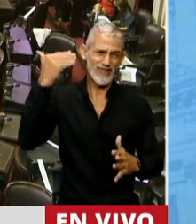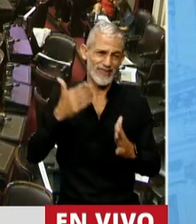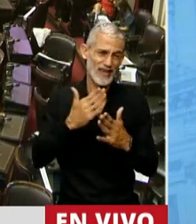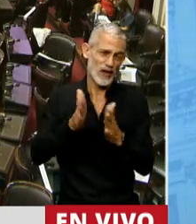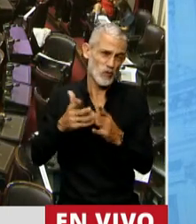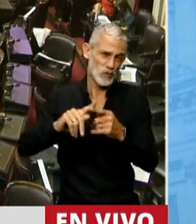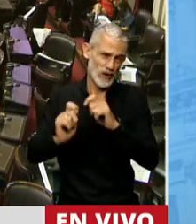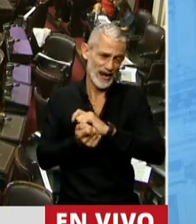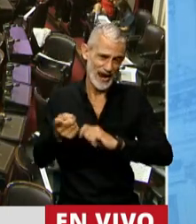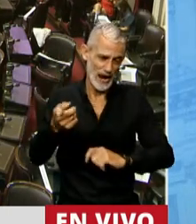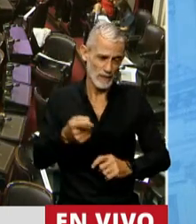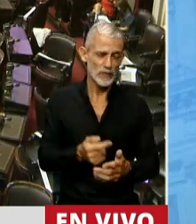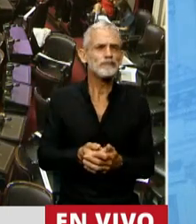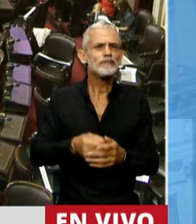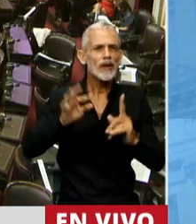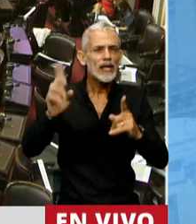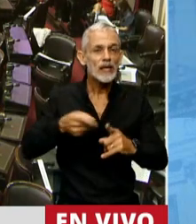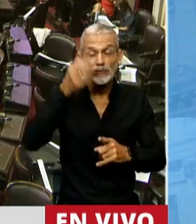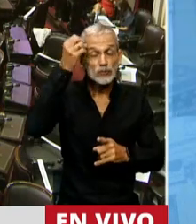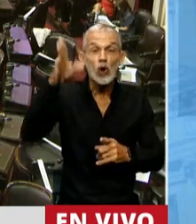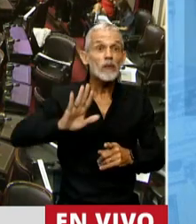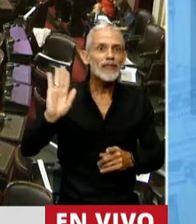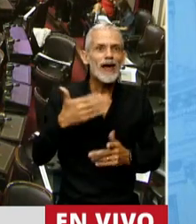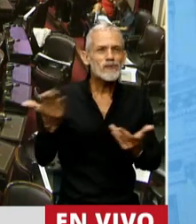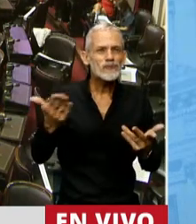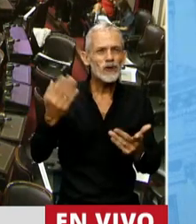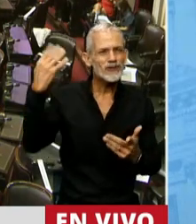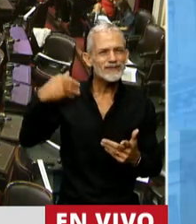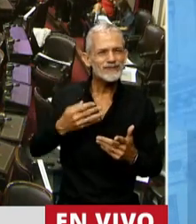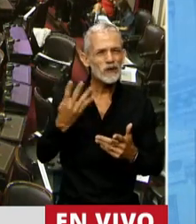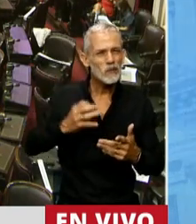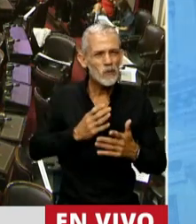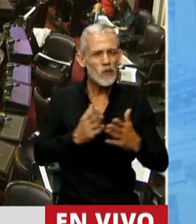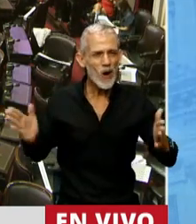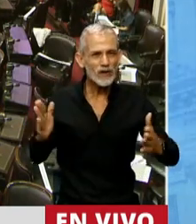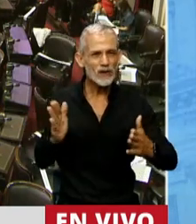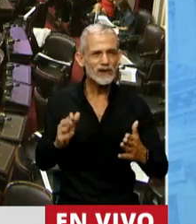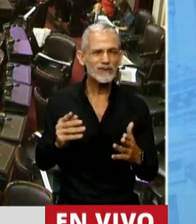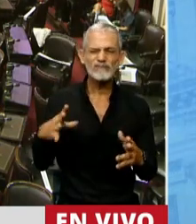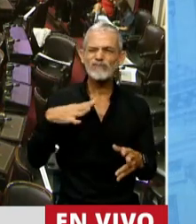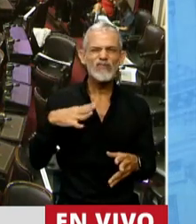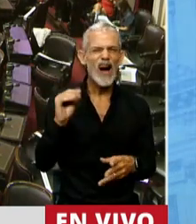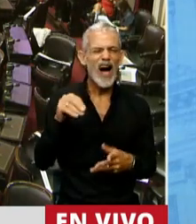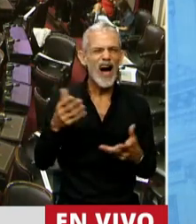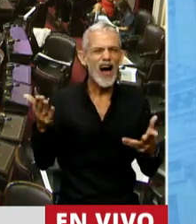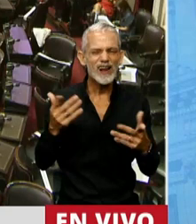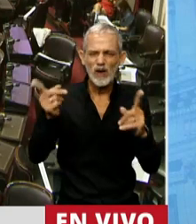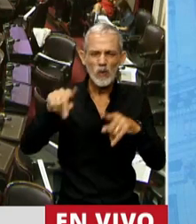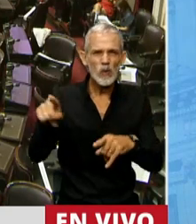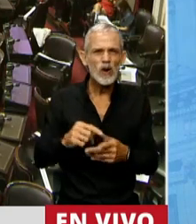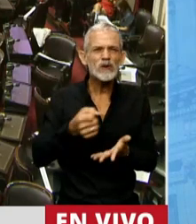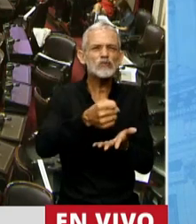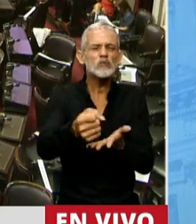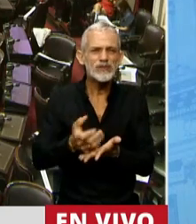Cambiemos. La de memoria también lo que le permitió en este recinto a muchos legisladores tildar de insuficiente el retorno de los subsidios